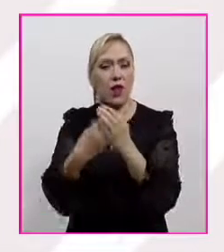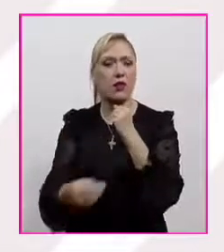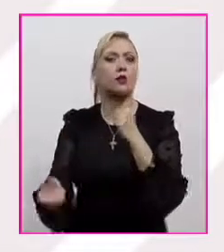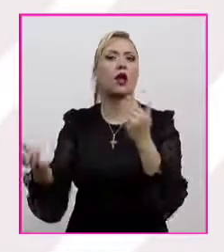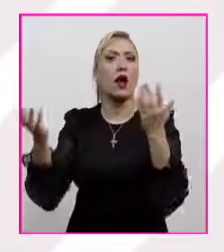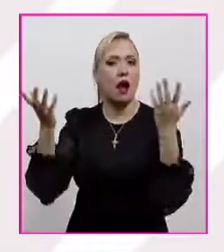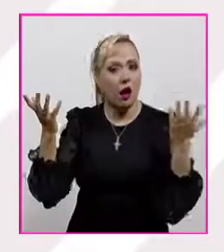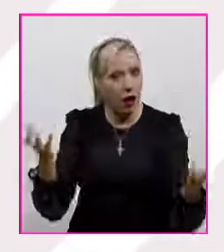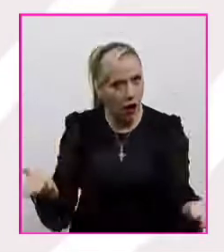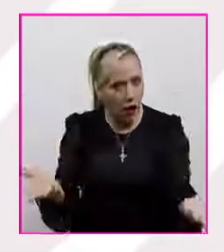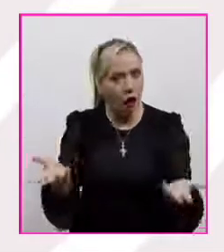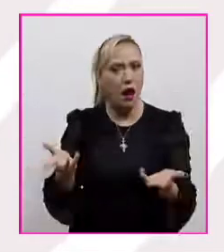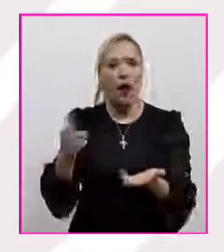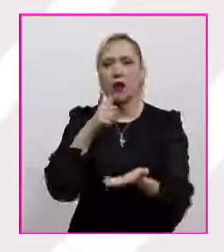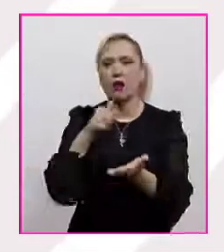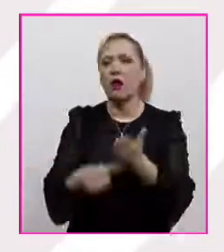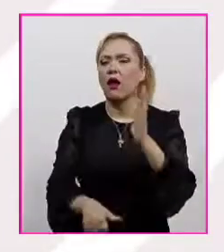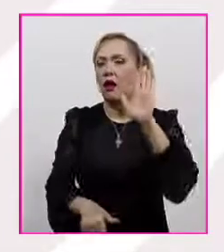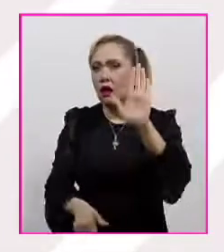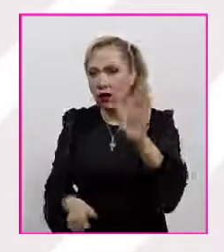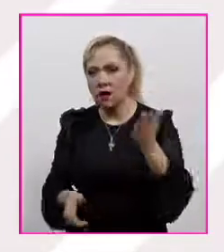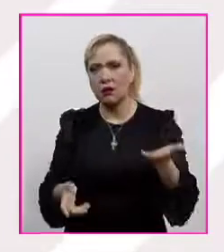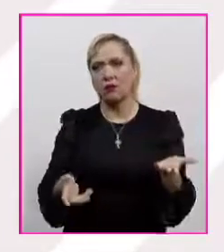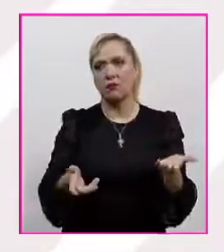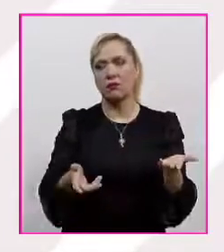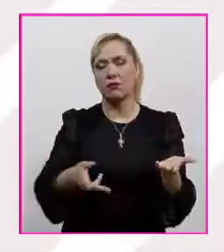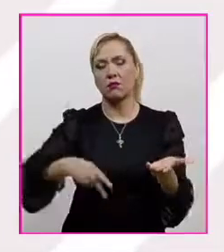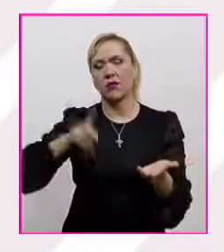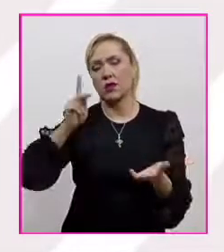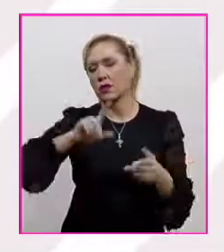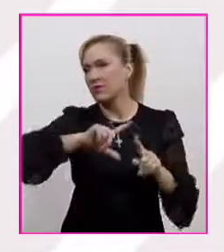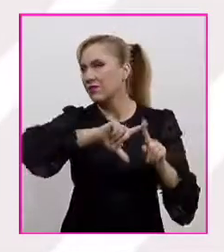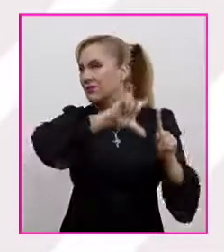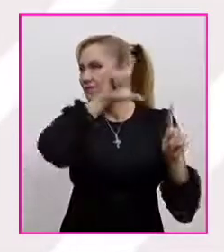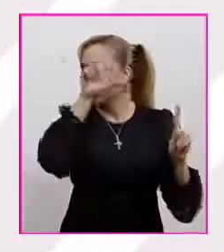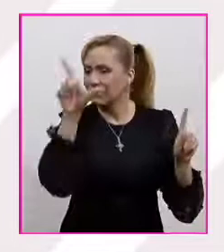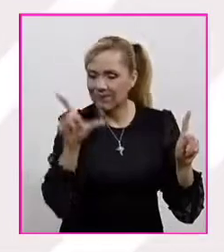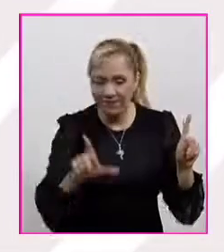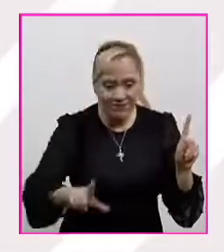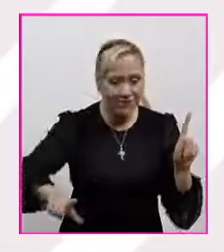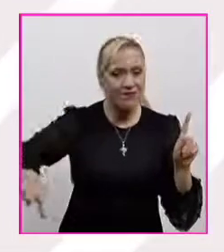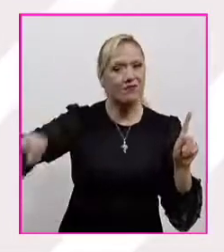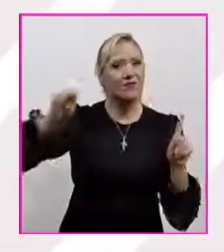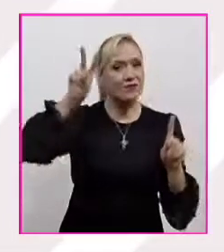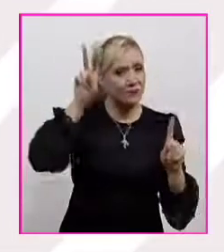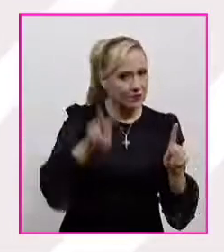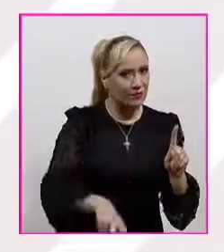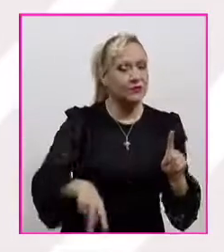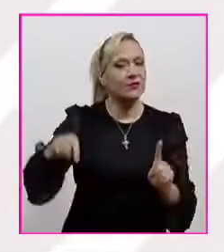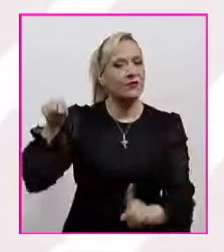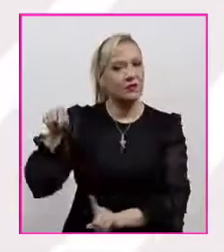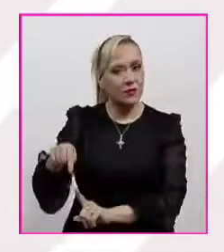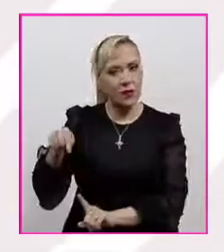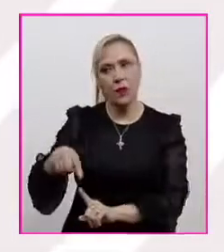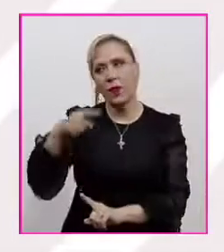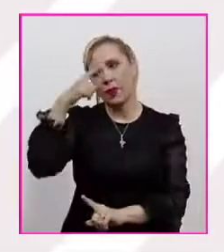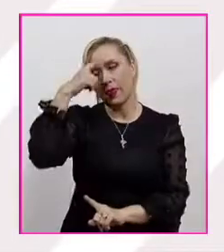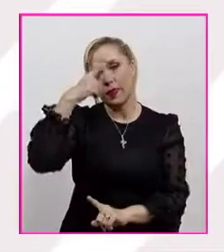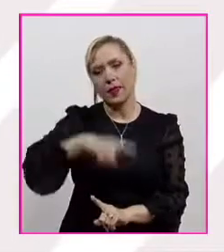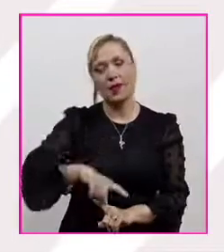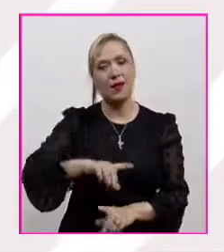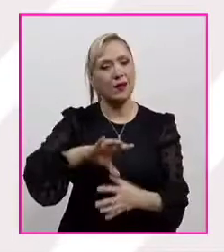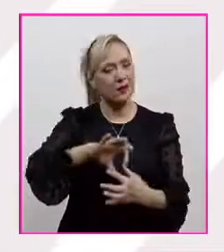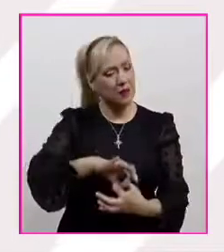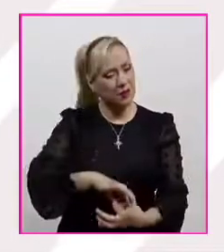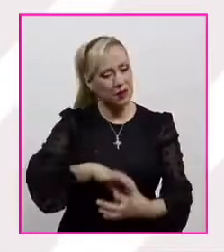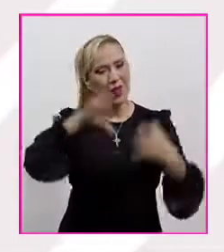funcionarias de la Ciudad de México, pero quiero ponerlo a nivel nacional por el tipo de alcance que tiene este programa, para poder romper